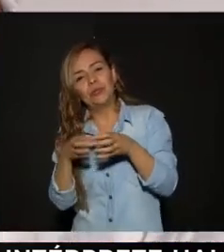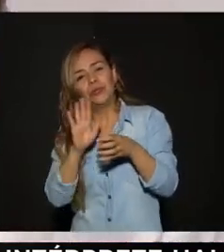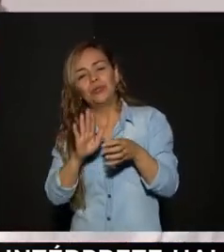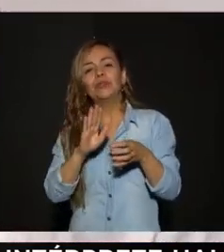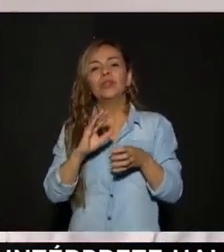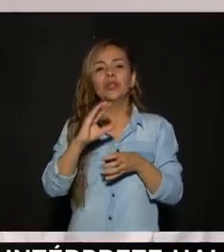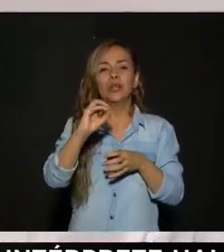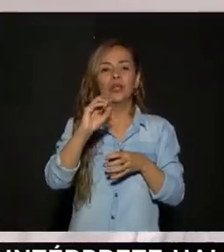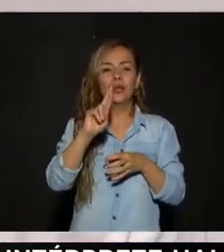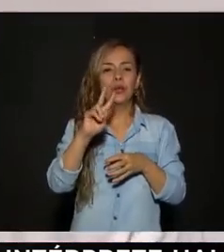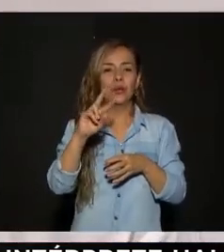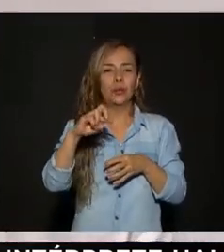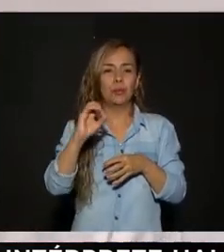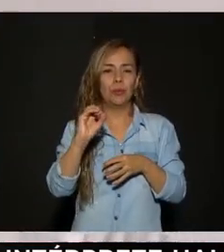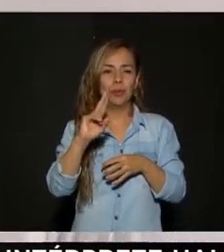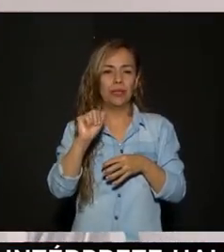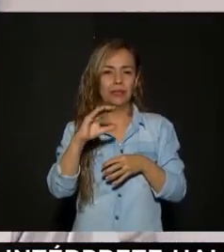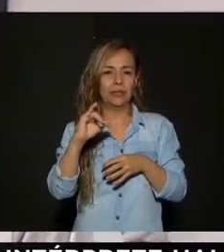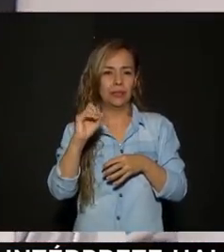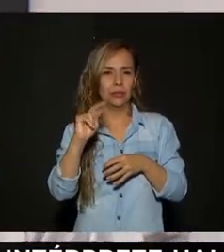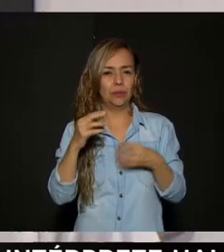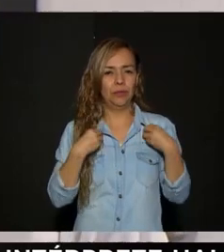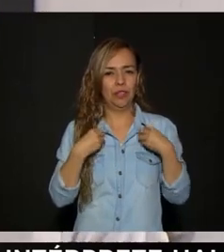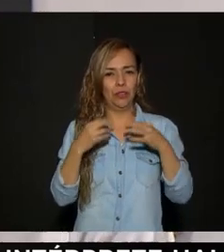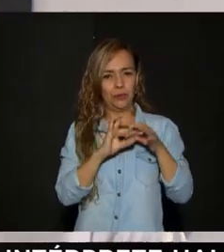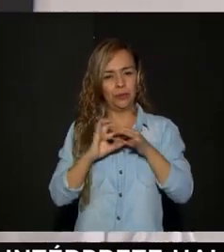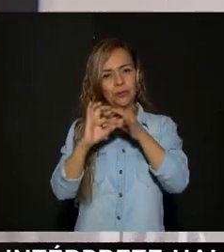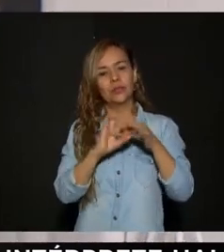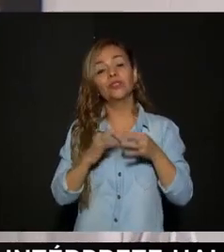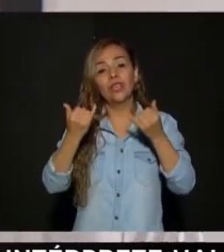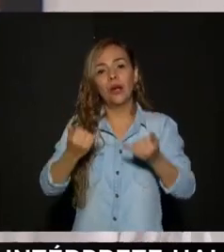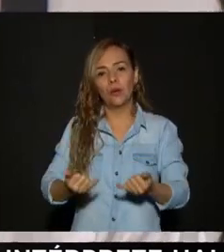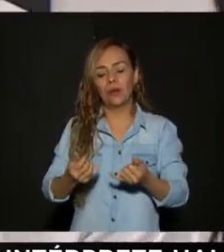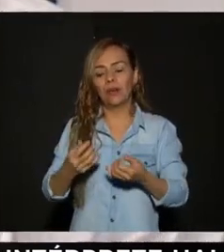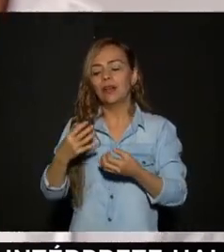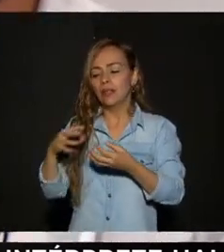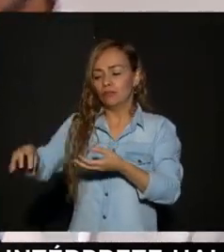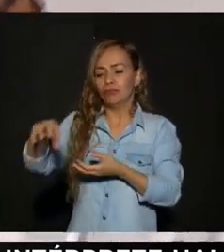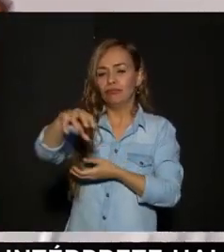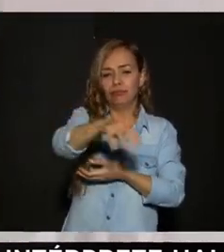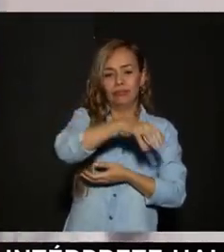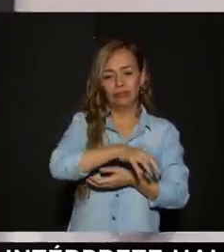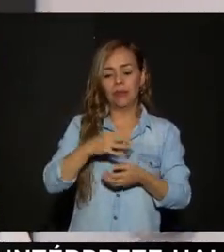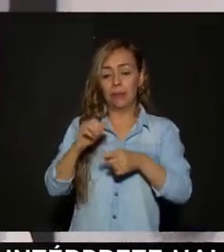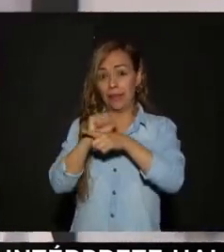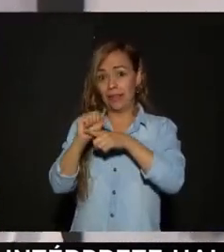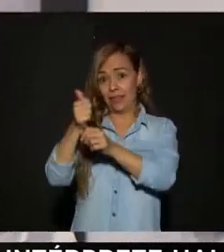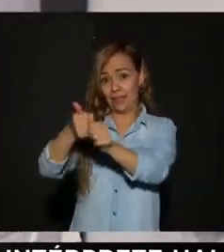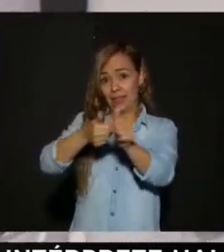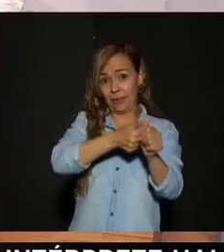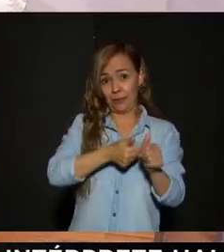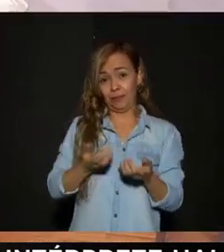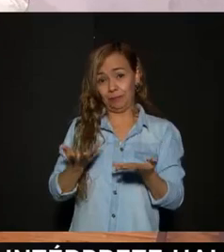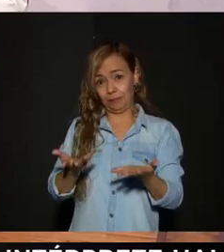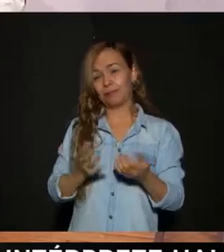acá tres recipientes de diferentes tamaños, entonces uno para ti, perfecto, uno para ti y uno para mí, ¿cierto? Sí. Bueno,